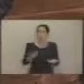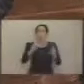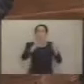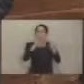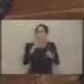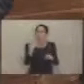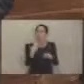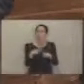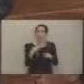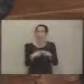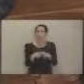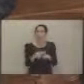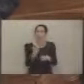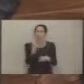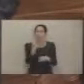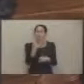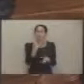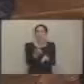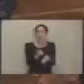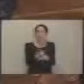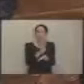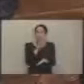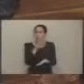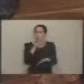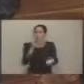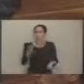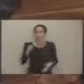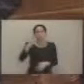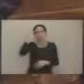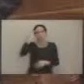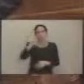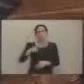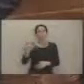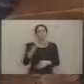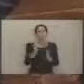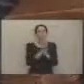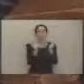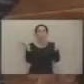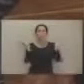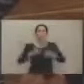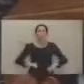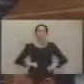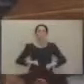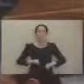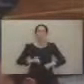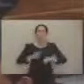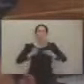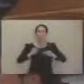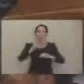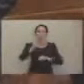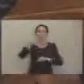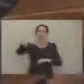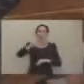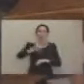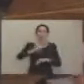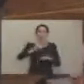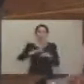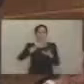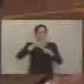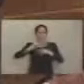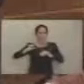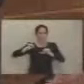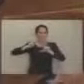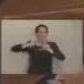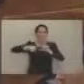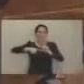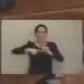hay que pagar. Bueno, usted debe saber, estos pactos que se han hecho con el PNV históricamente, vienen de